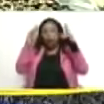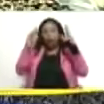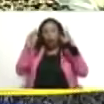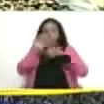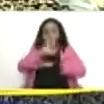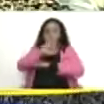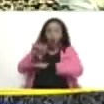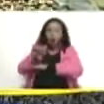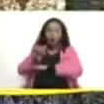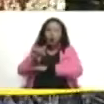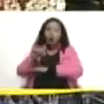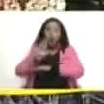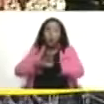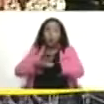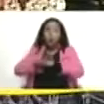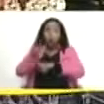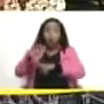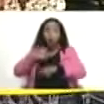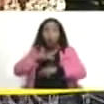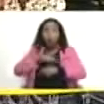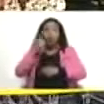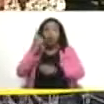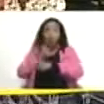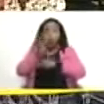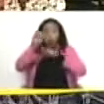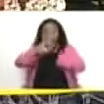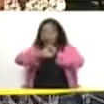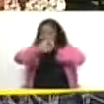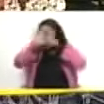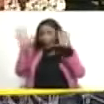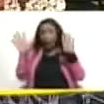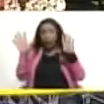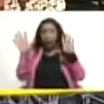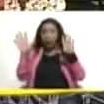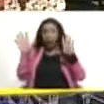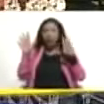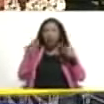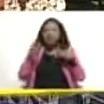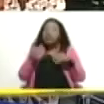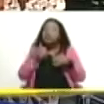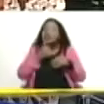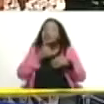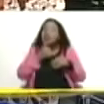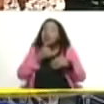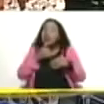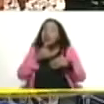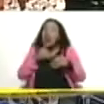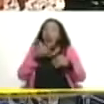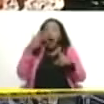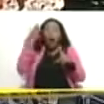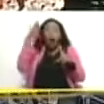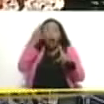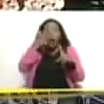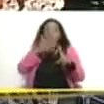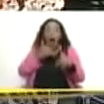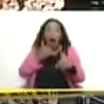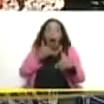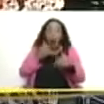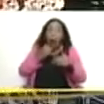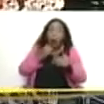Por eso tenemos que tener muy claro las amenazas visibles, las